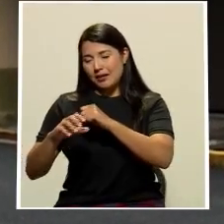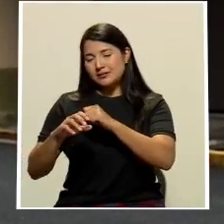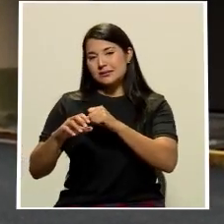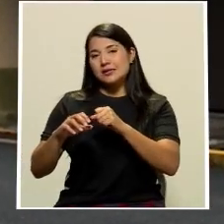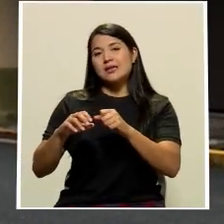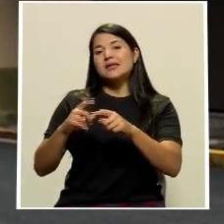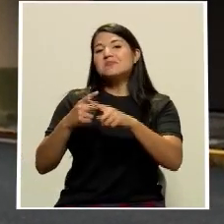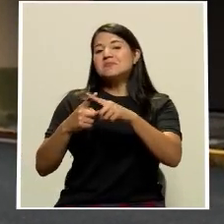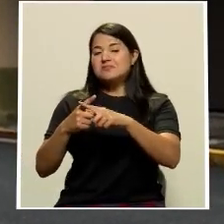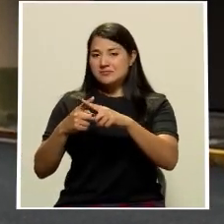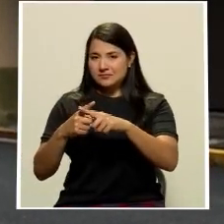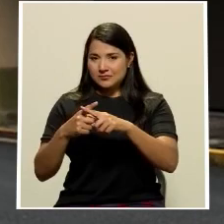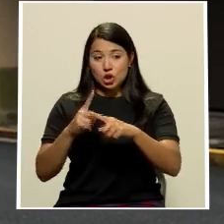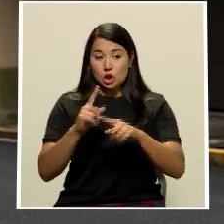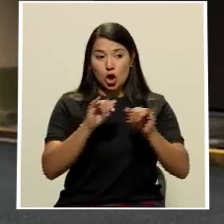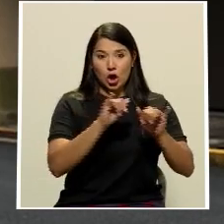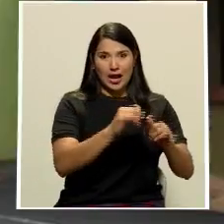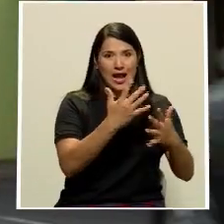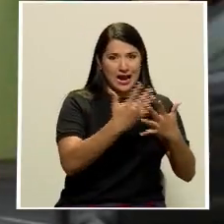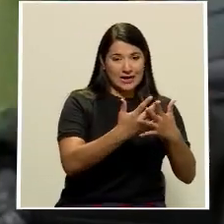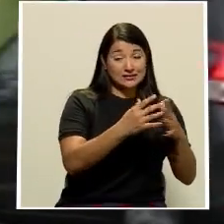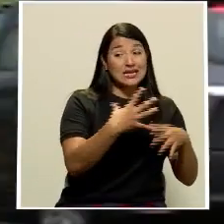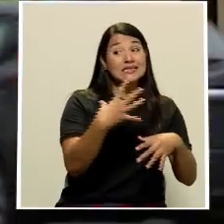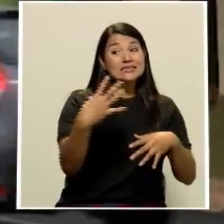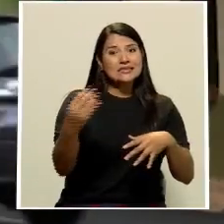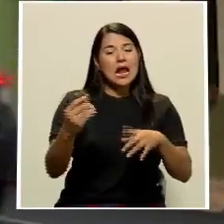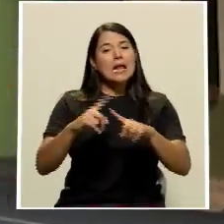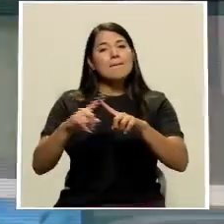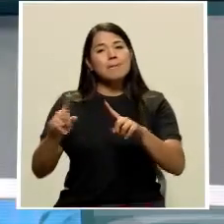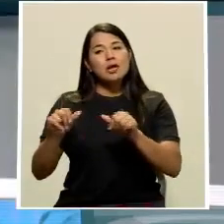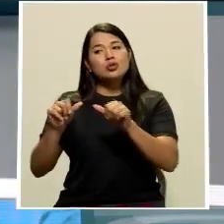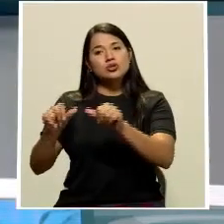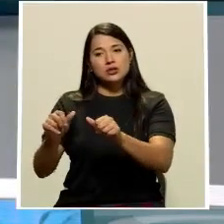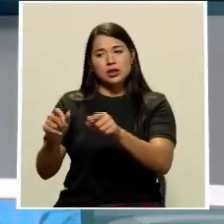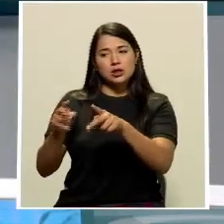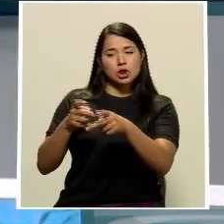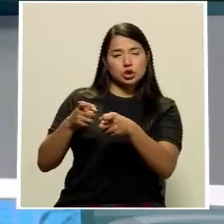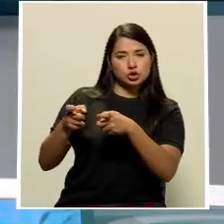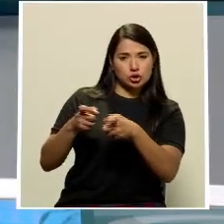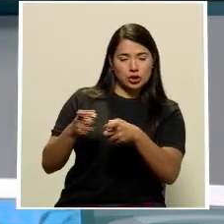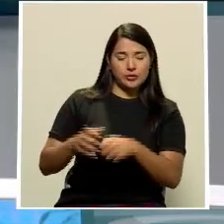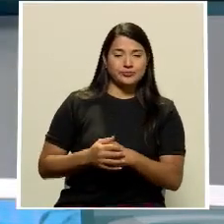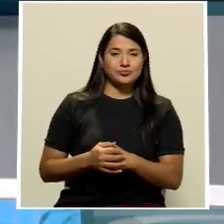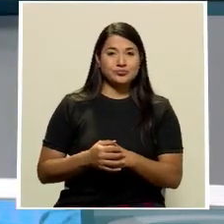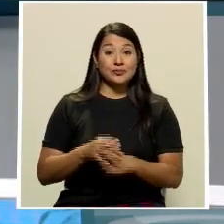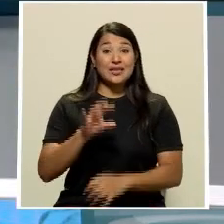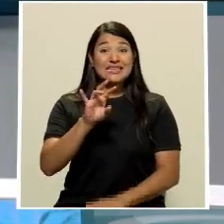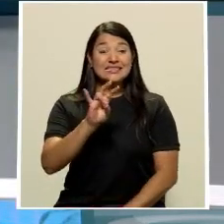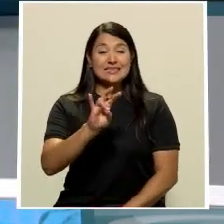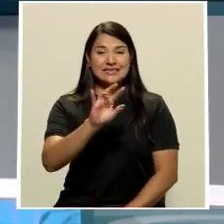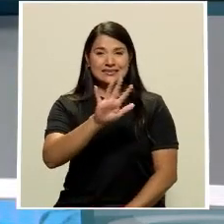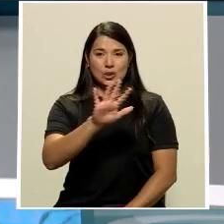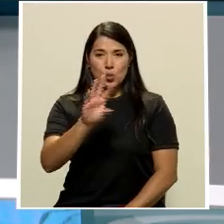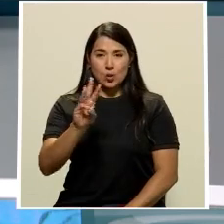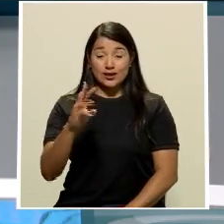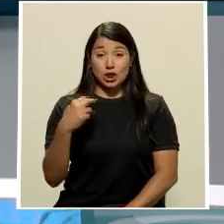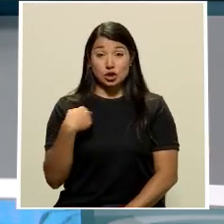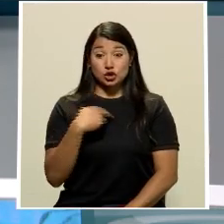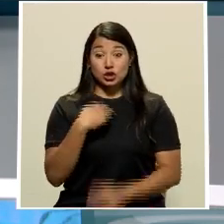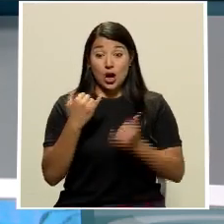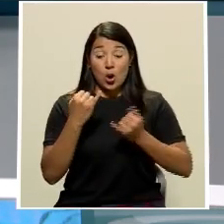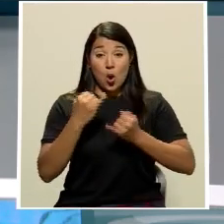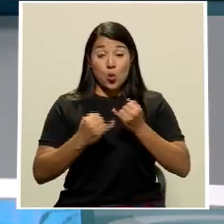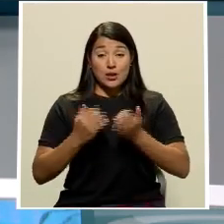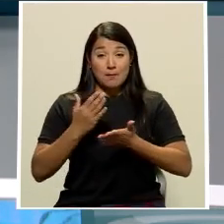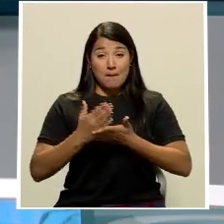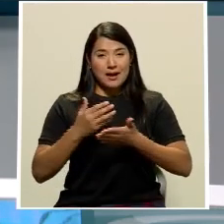condenas fuera de la cárcel debido a que tienen factores de riesgo. A las 7:56 nos vamos a la última